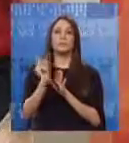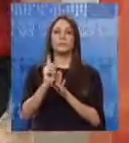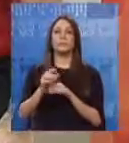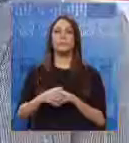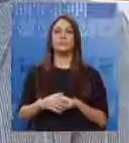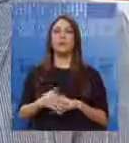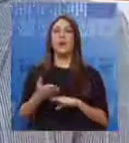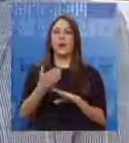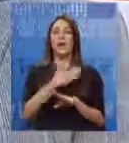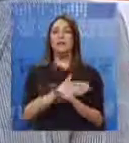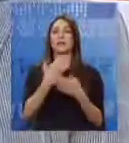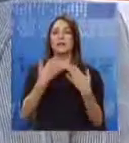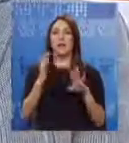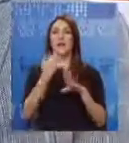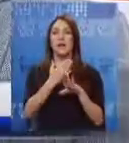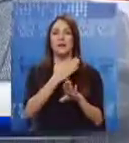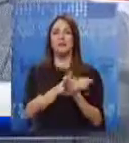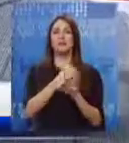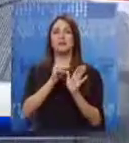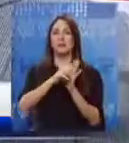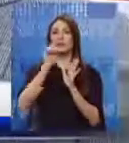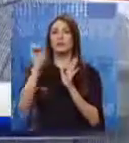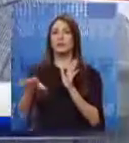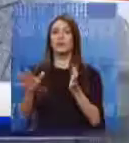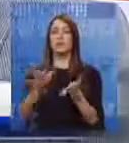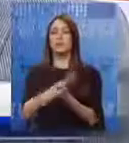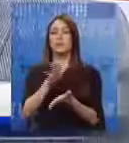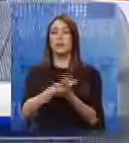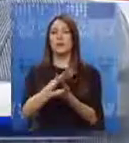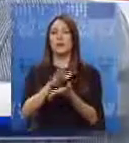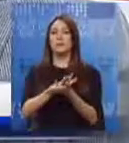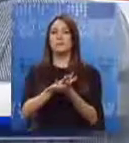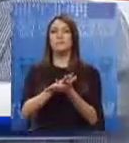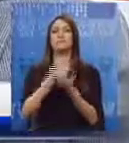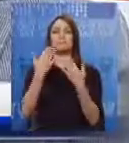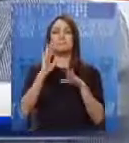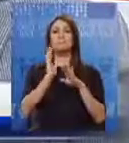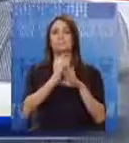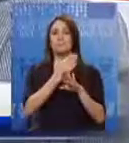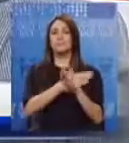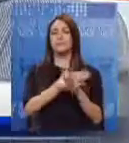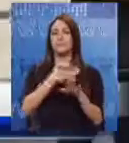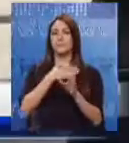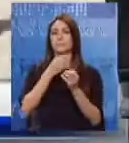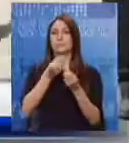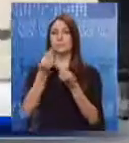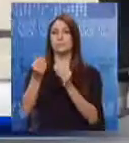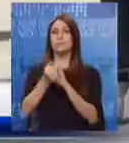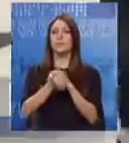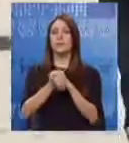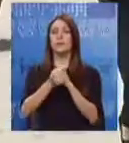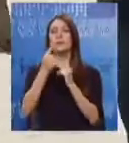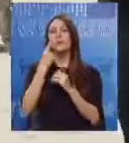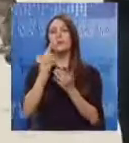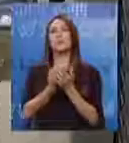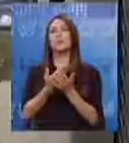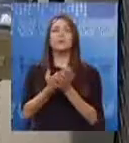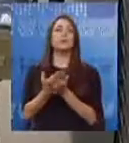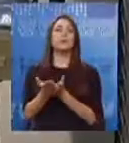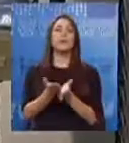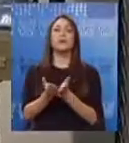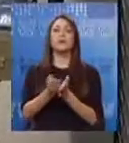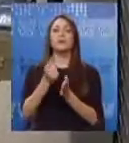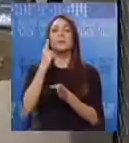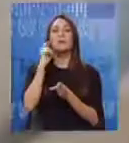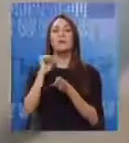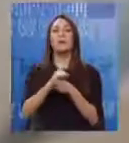privada. Ya antes hemos colaborado con la escuela del Benemérito Cuerpo de Bomberos que tiene aquí en la SPOL. Simulamos una estación de servicio, justamente,